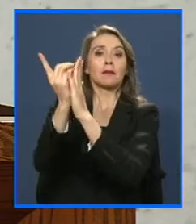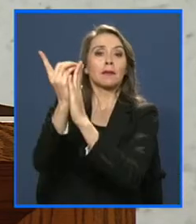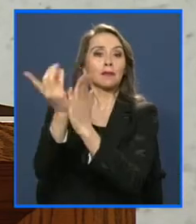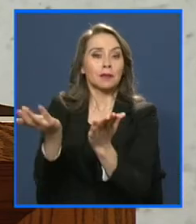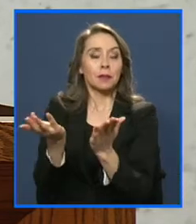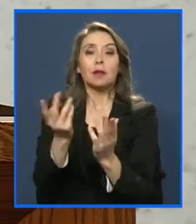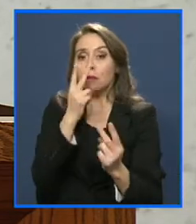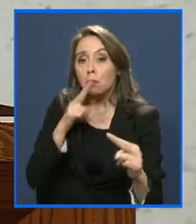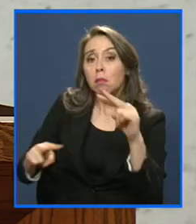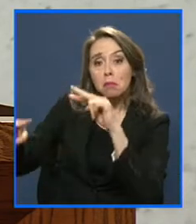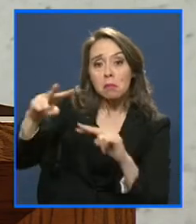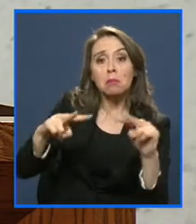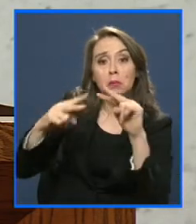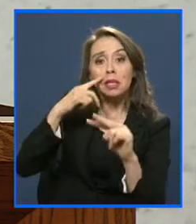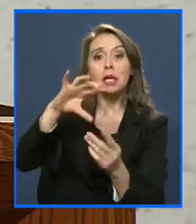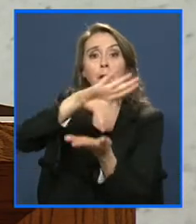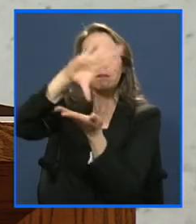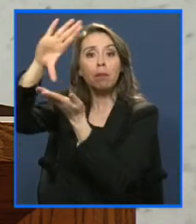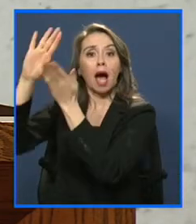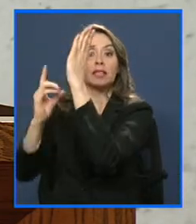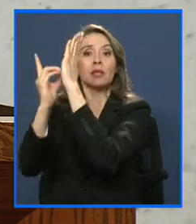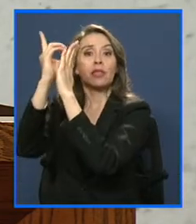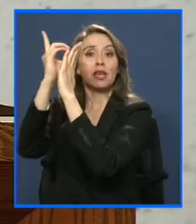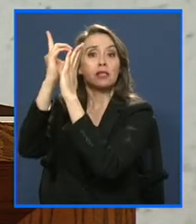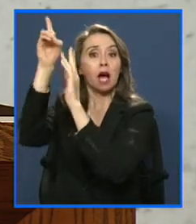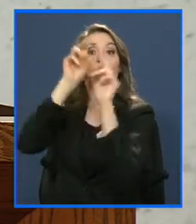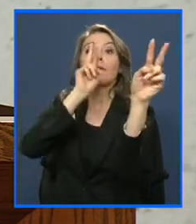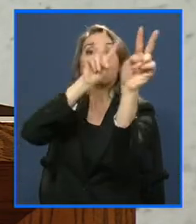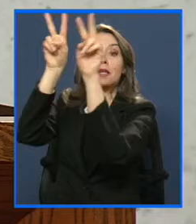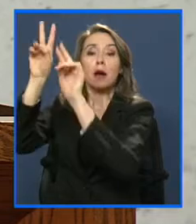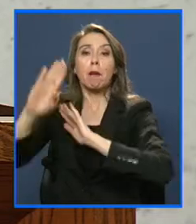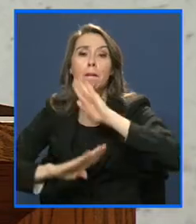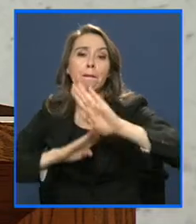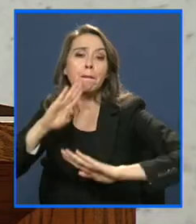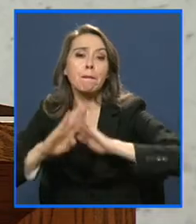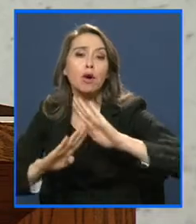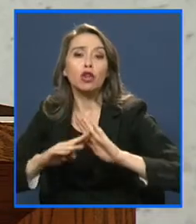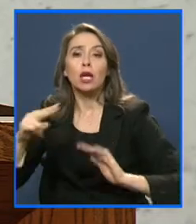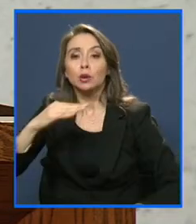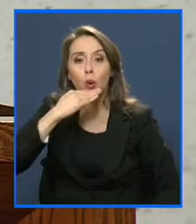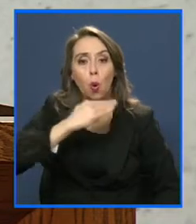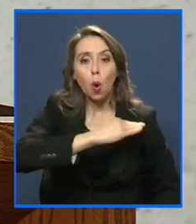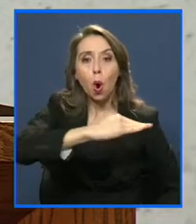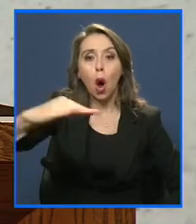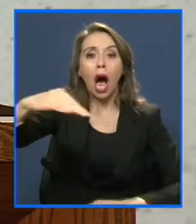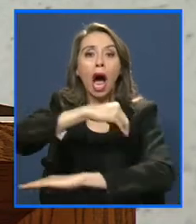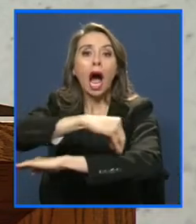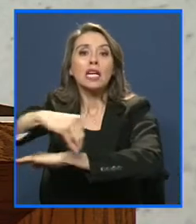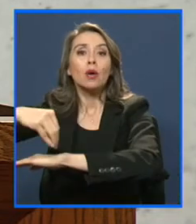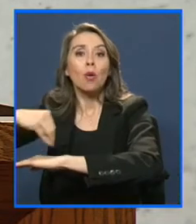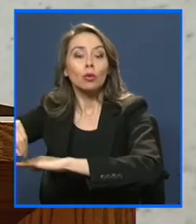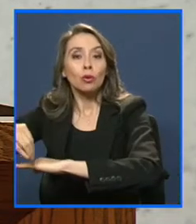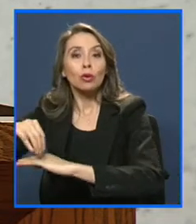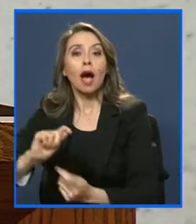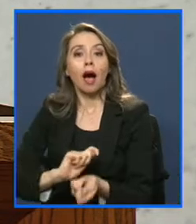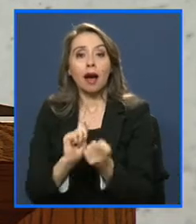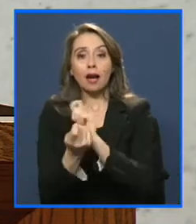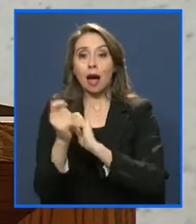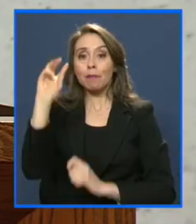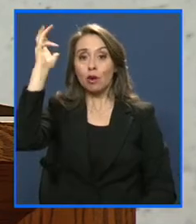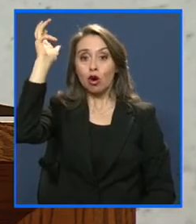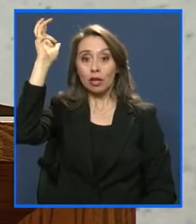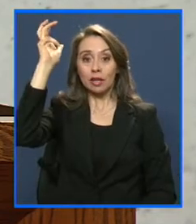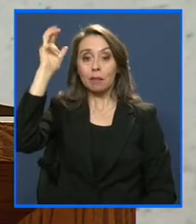observemos a los países más desarrollados que protegen con celo a su agricultura por lo demás el cambio climático